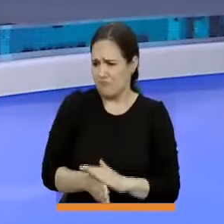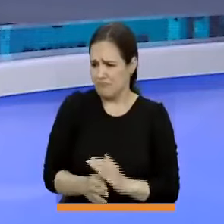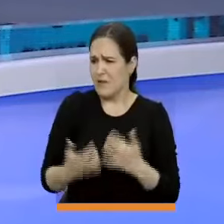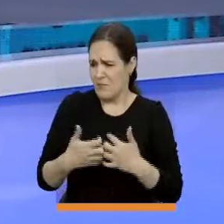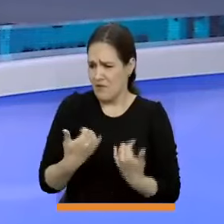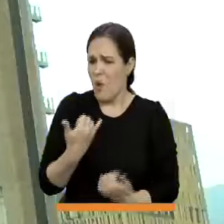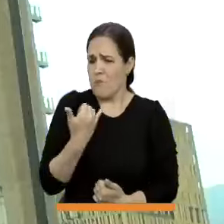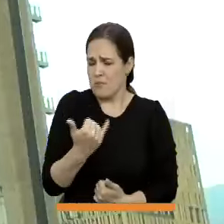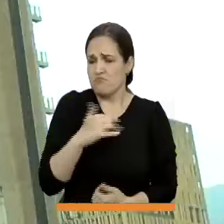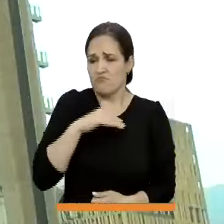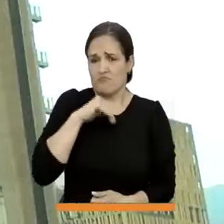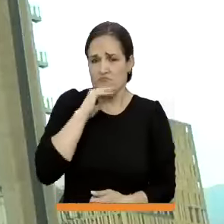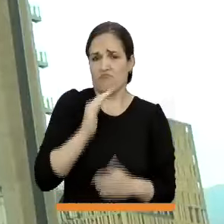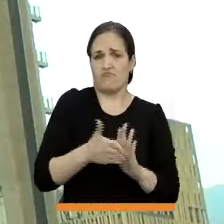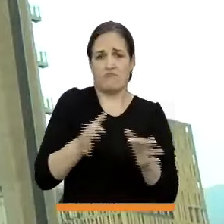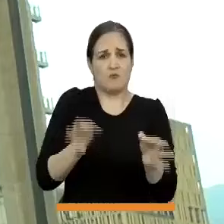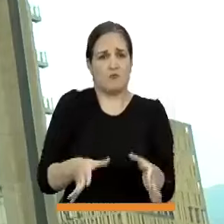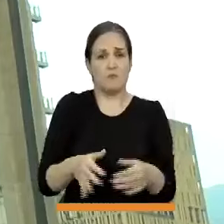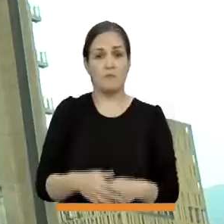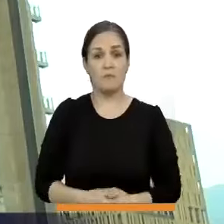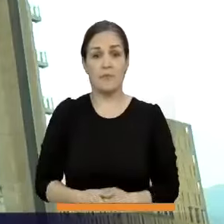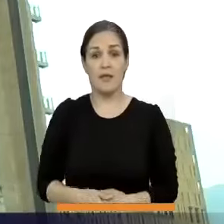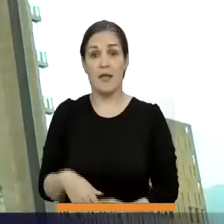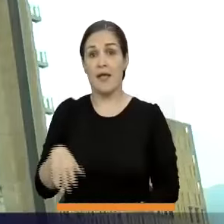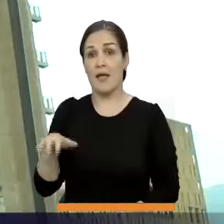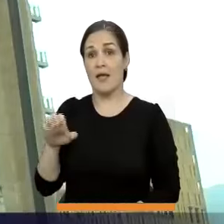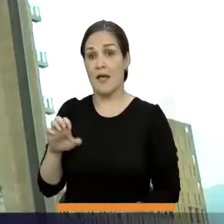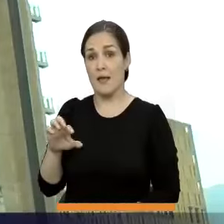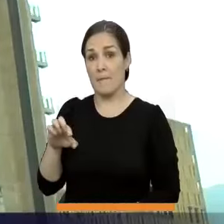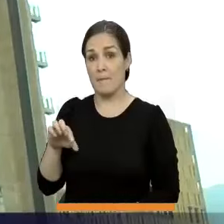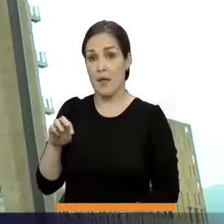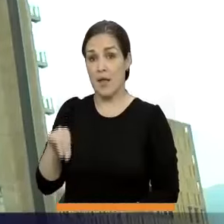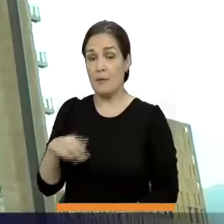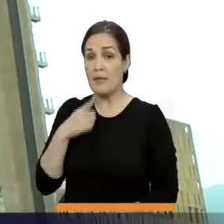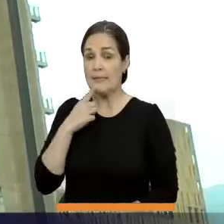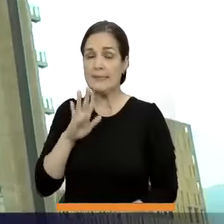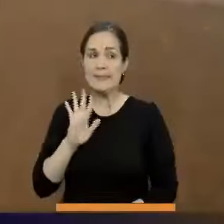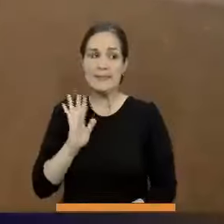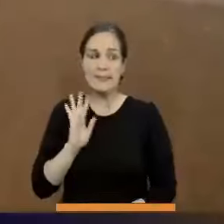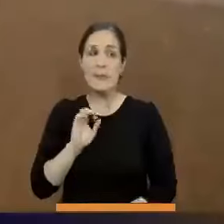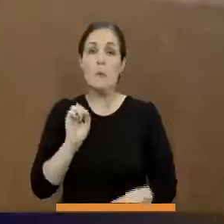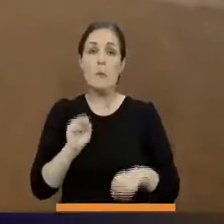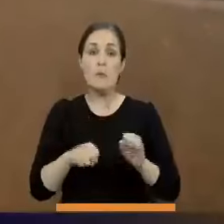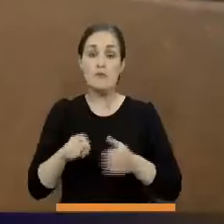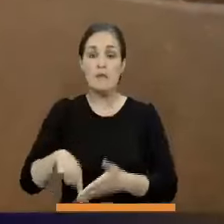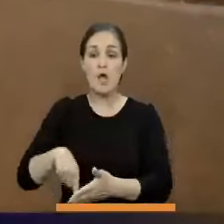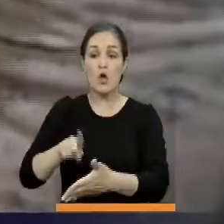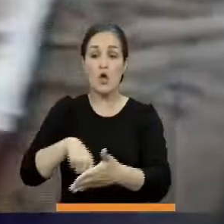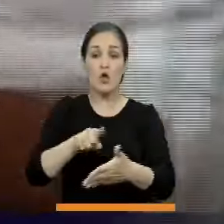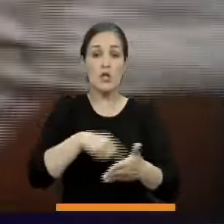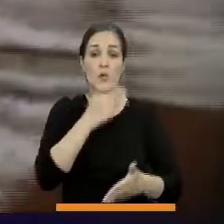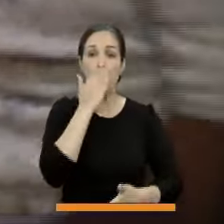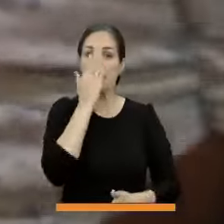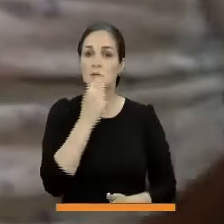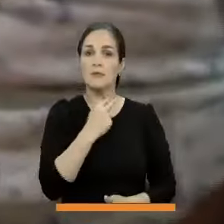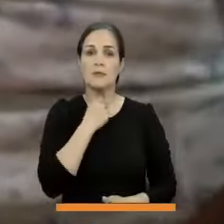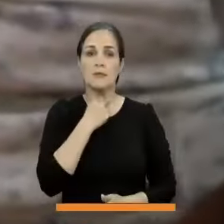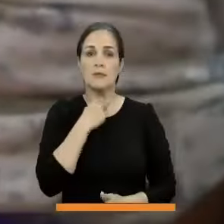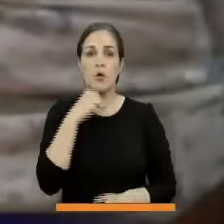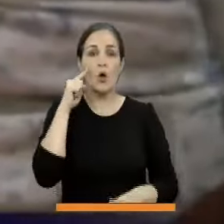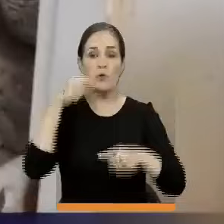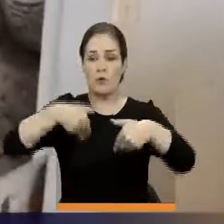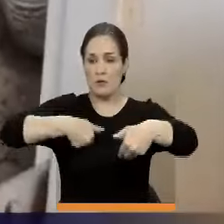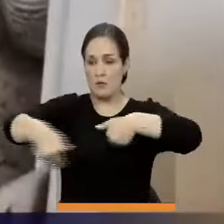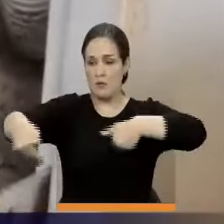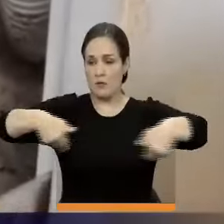país. Tras la advertencia de EPM de no lograr suscribir la totalidad de contratos de gas natural para atender su demanda